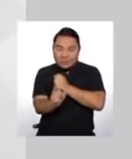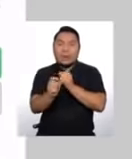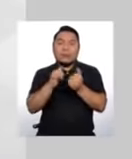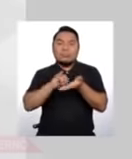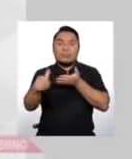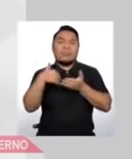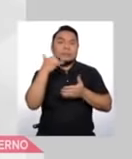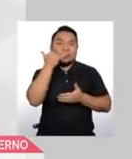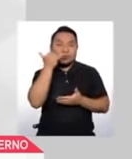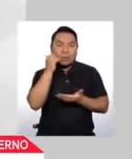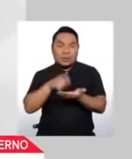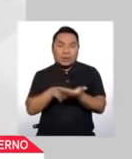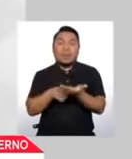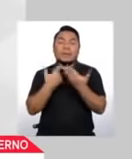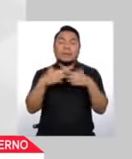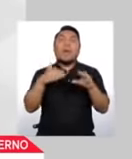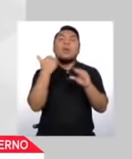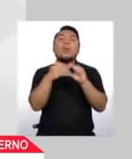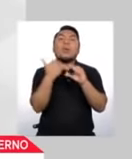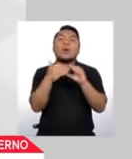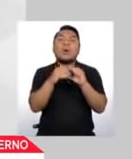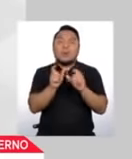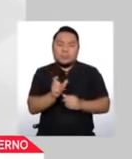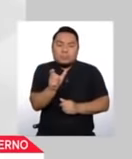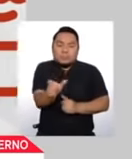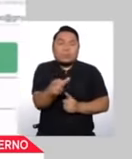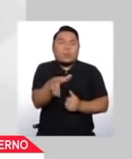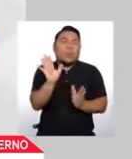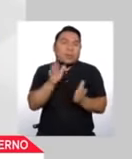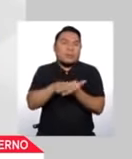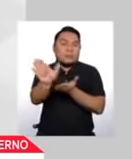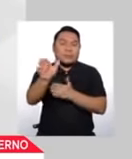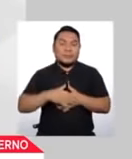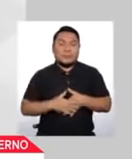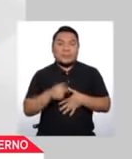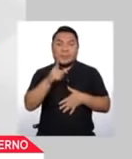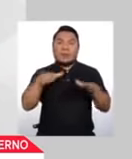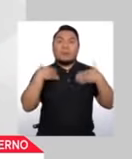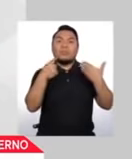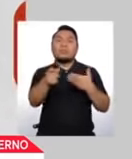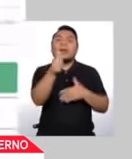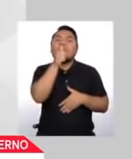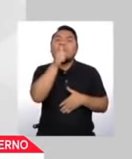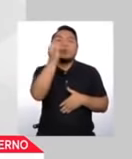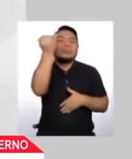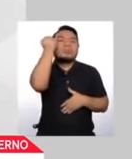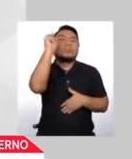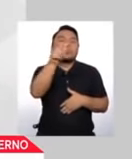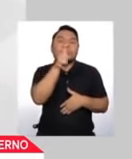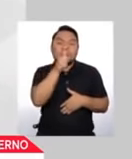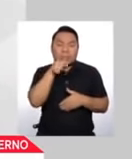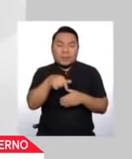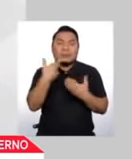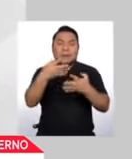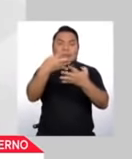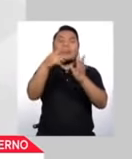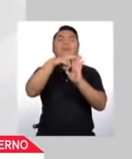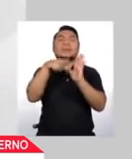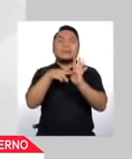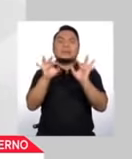celular. Puedes registrar un correo electrónico de manera opcional. Ahora puedes crear tu clave nacional y habrás tenido un